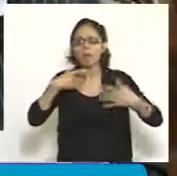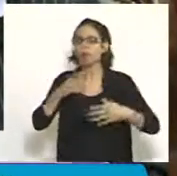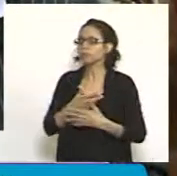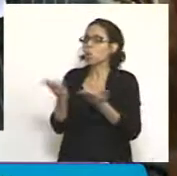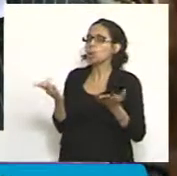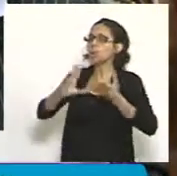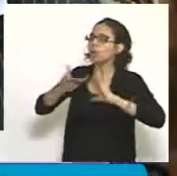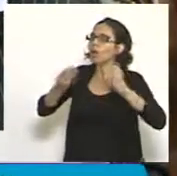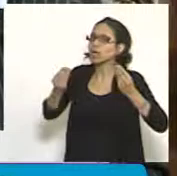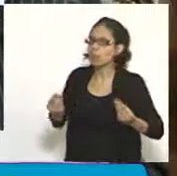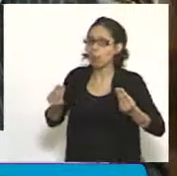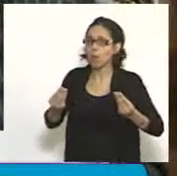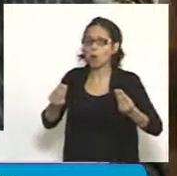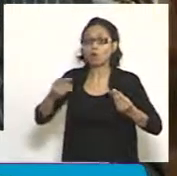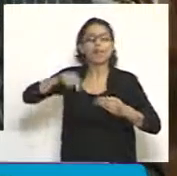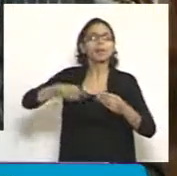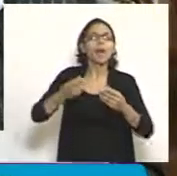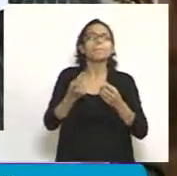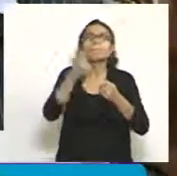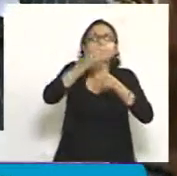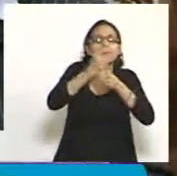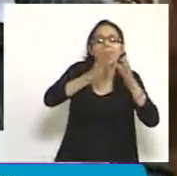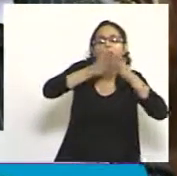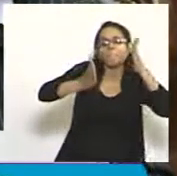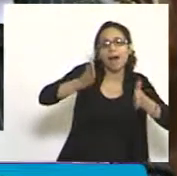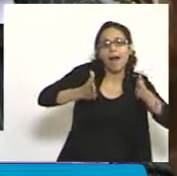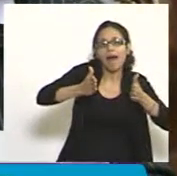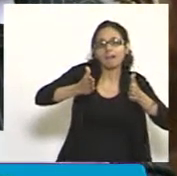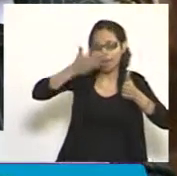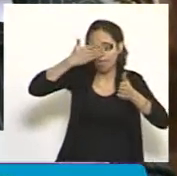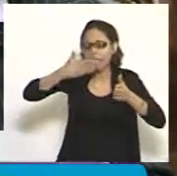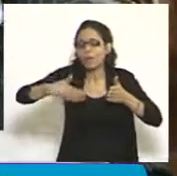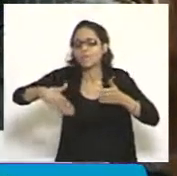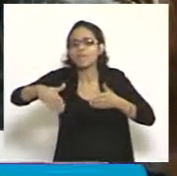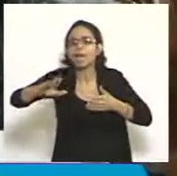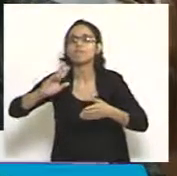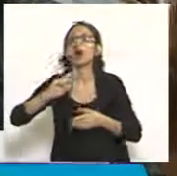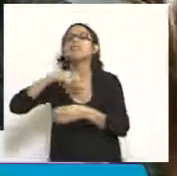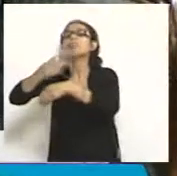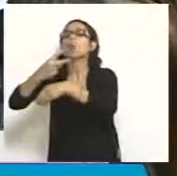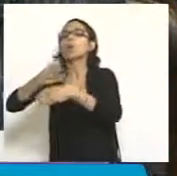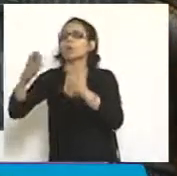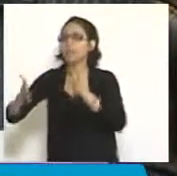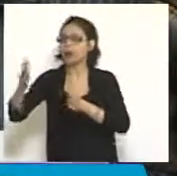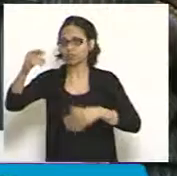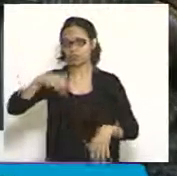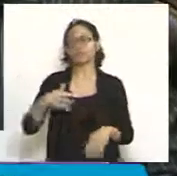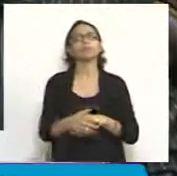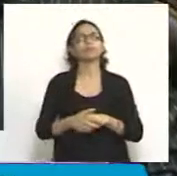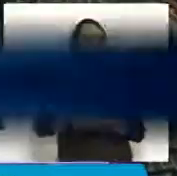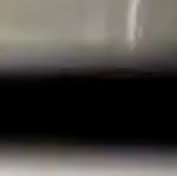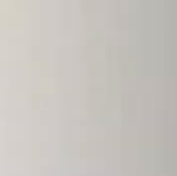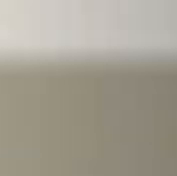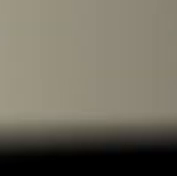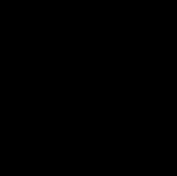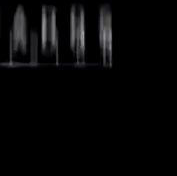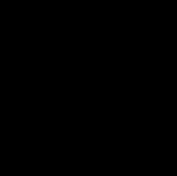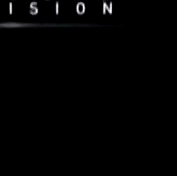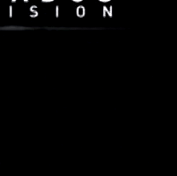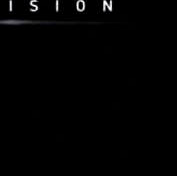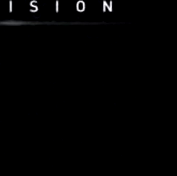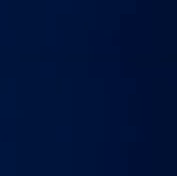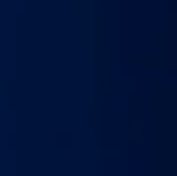debo decir, y creo que ahí hasta los que opinan en contra estarán de acuerdo, que para los que somos abogados